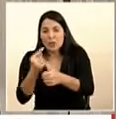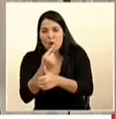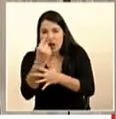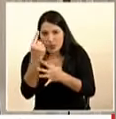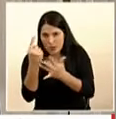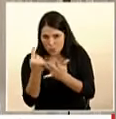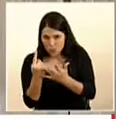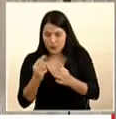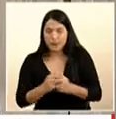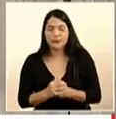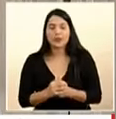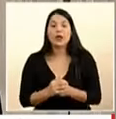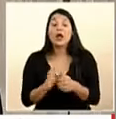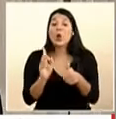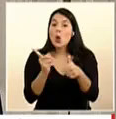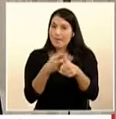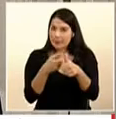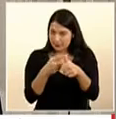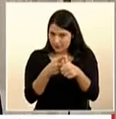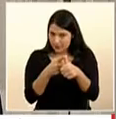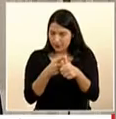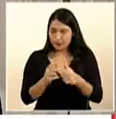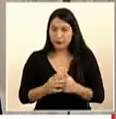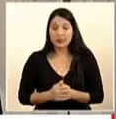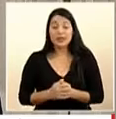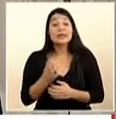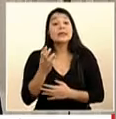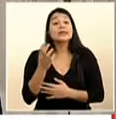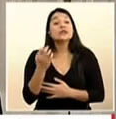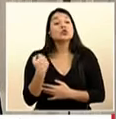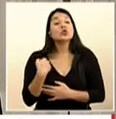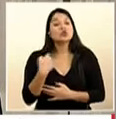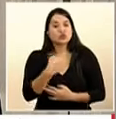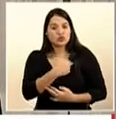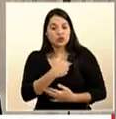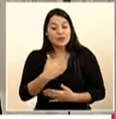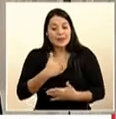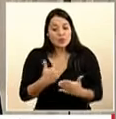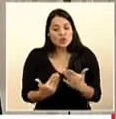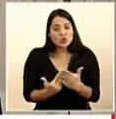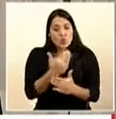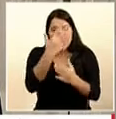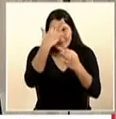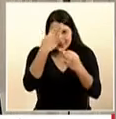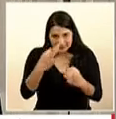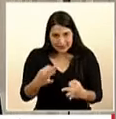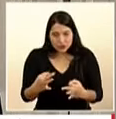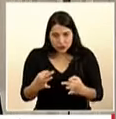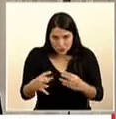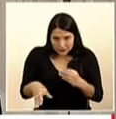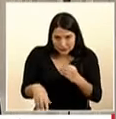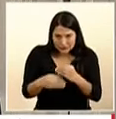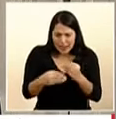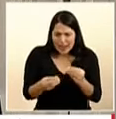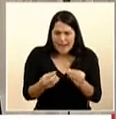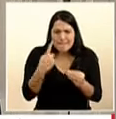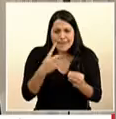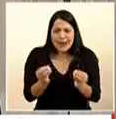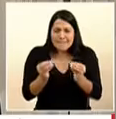saber a la ciudadanía es que si bien se adoptan medidas de refuerzo de ninguna forma se